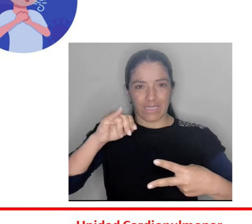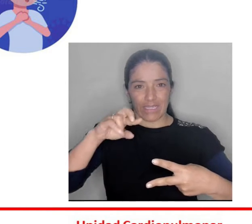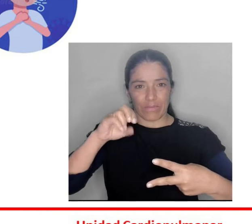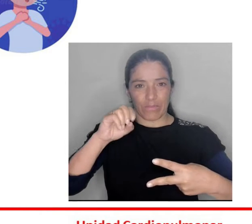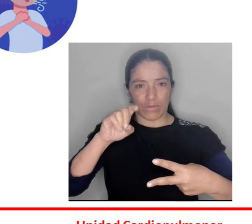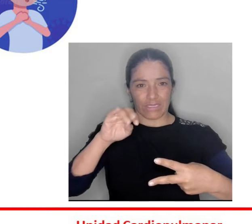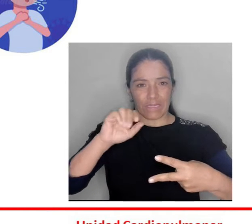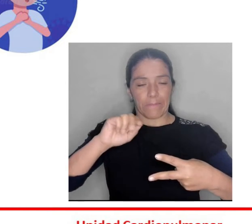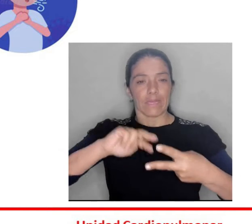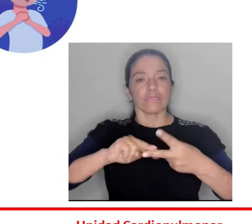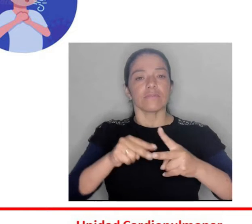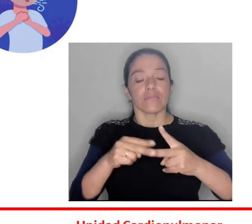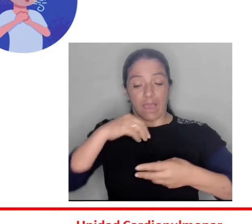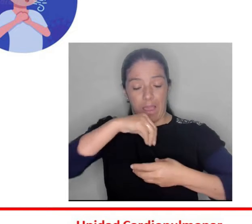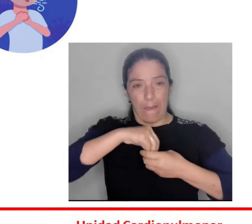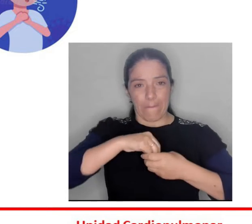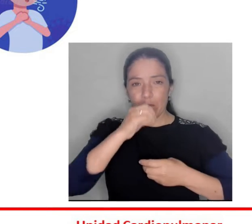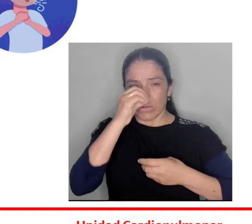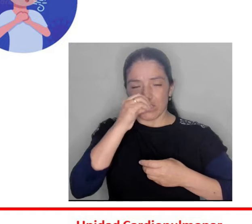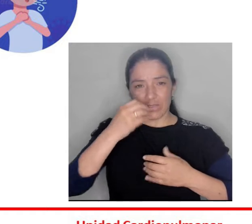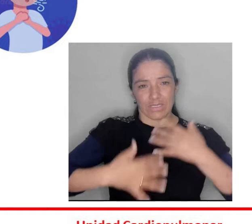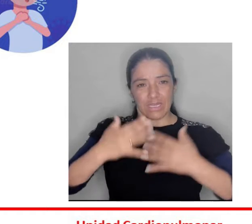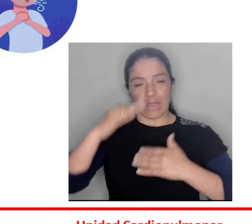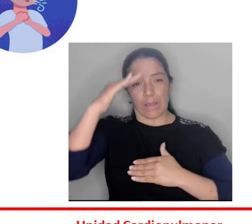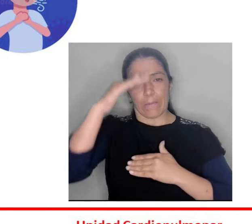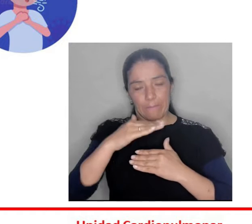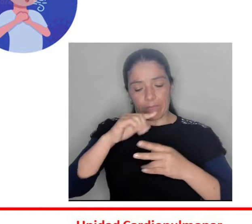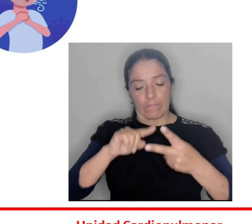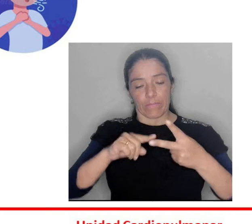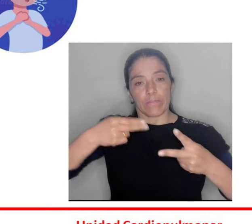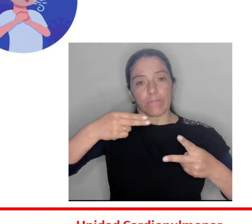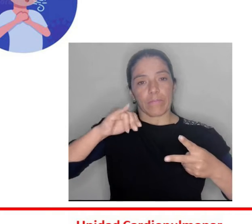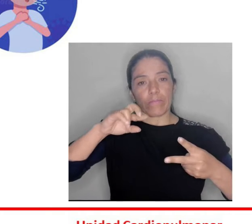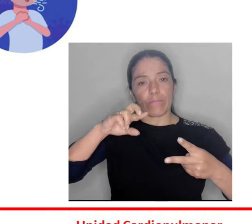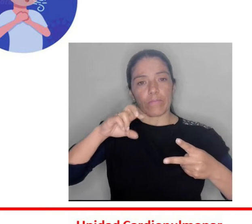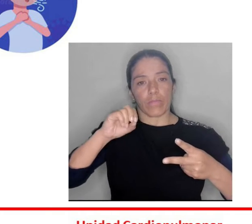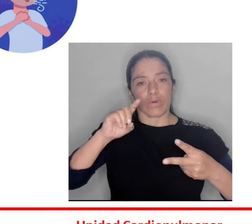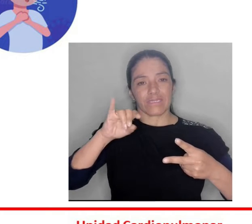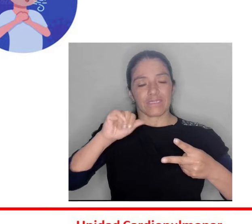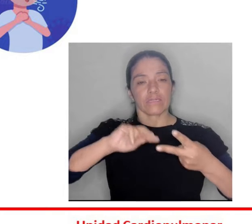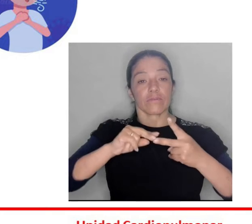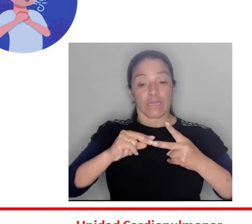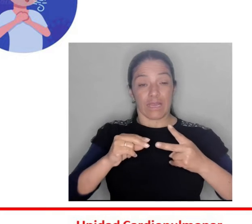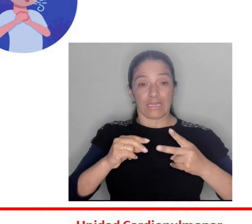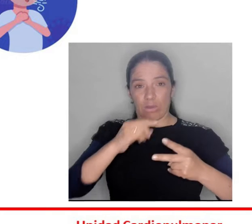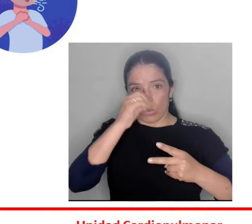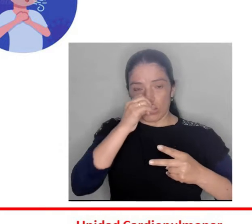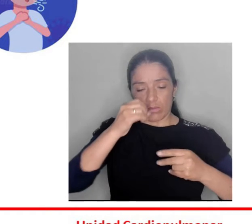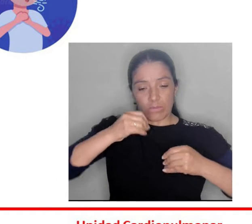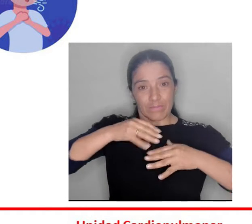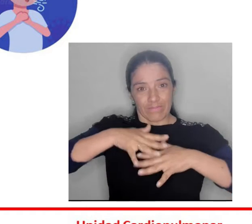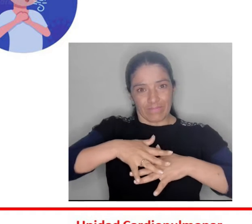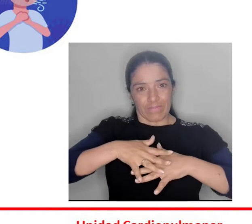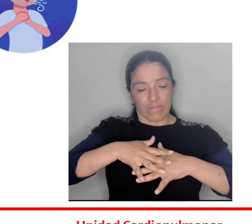conceptos claros. Hipoxemia es la disminución de la concentración de oxígeno en sangre. Hipoxia es la disminución